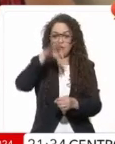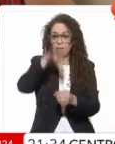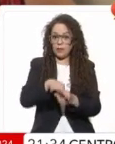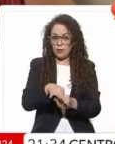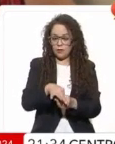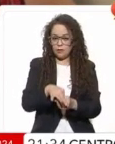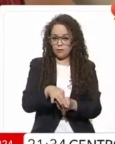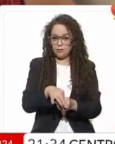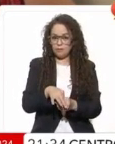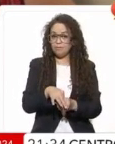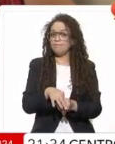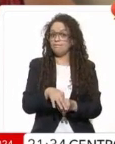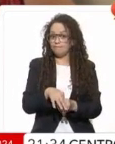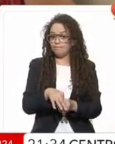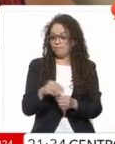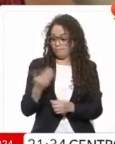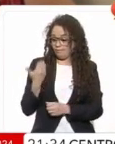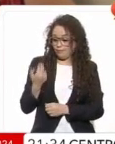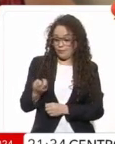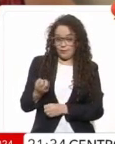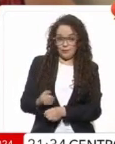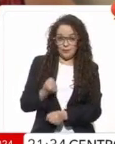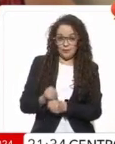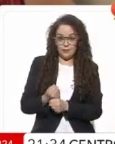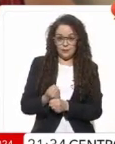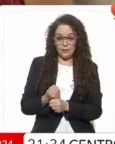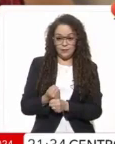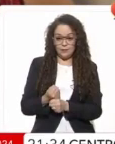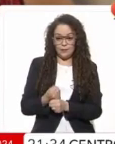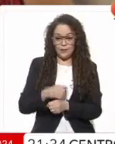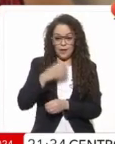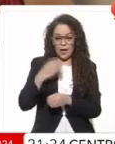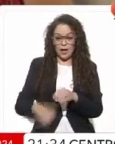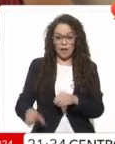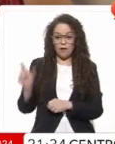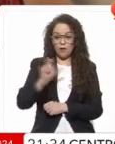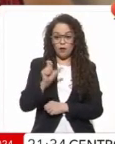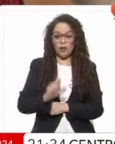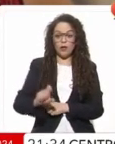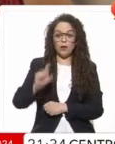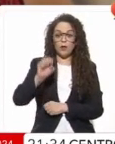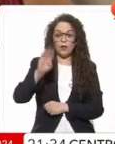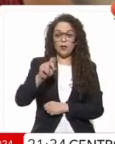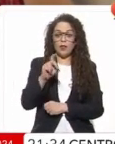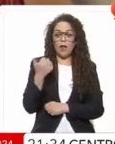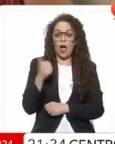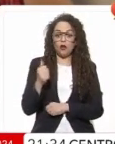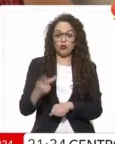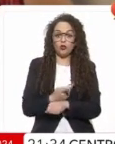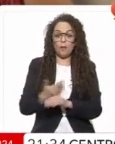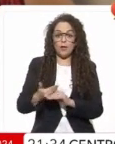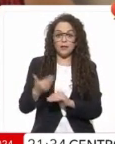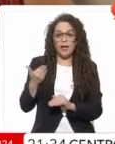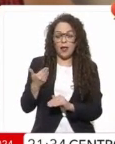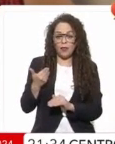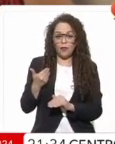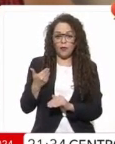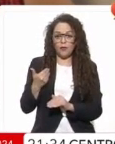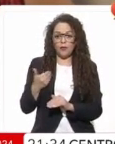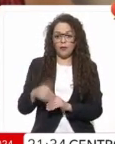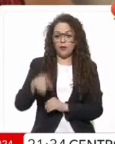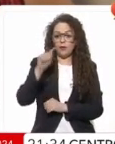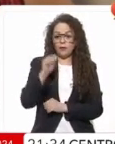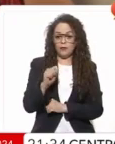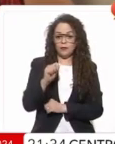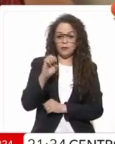proceso 2023-2024 concluyó apenas el 29 de agosto pasado, cuando el Tribunal